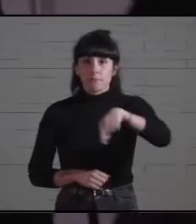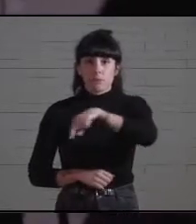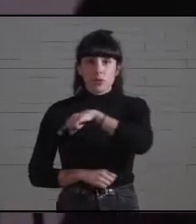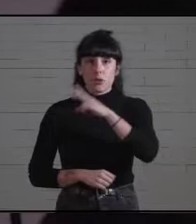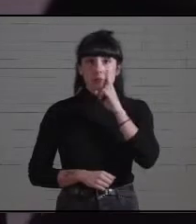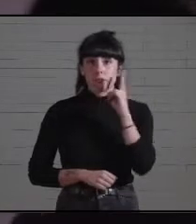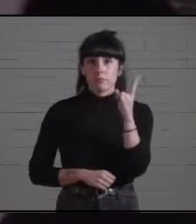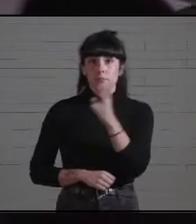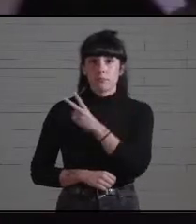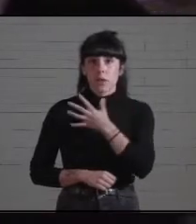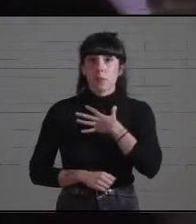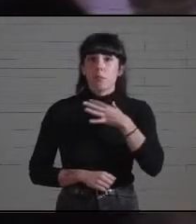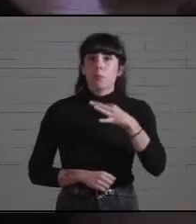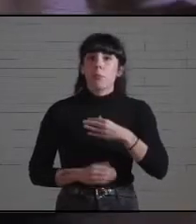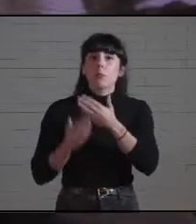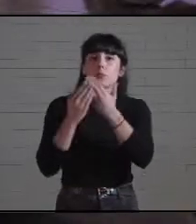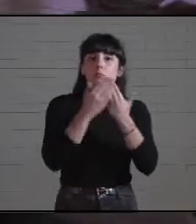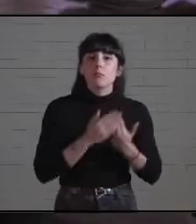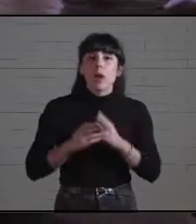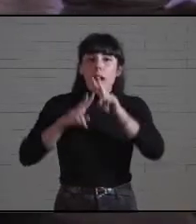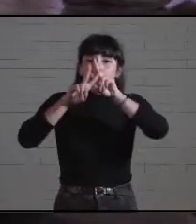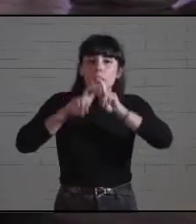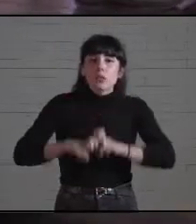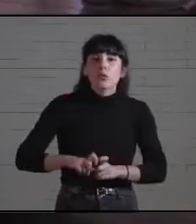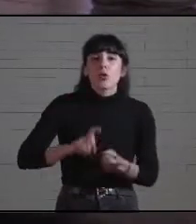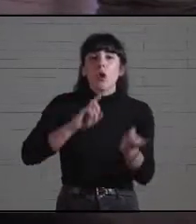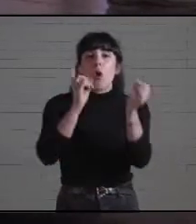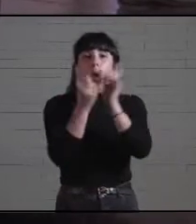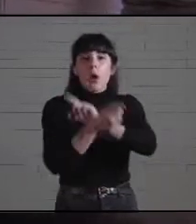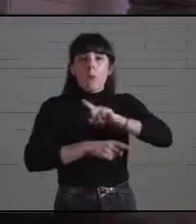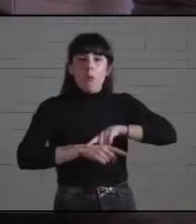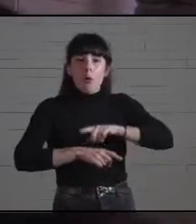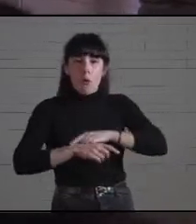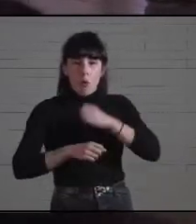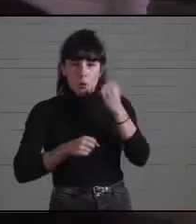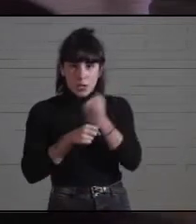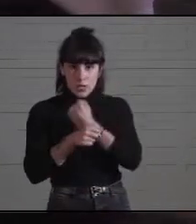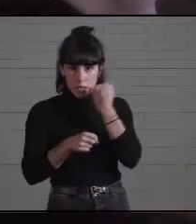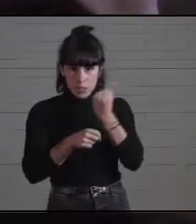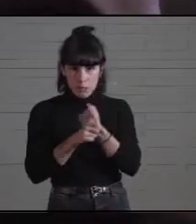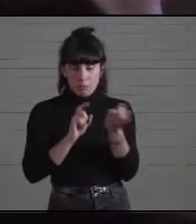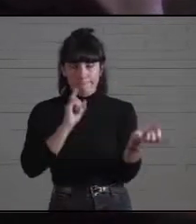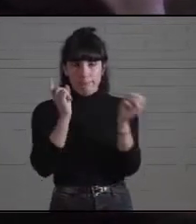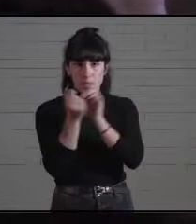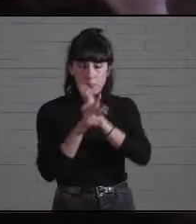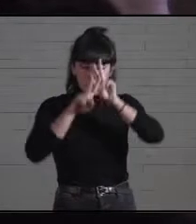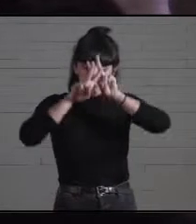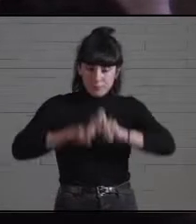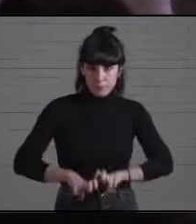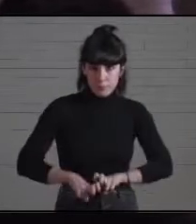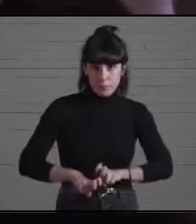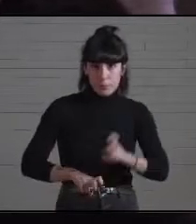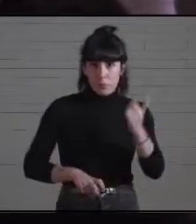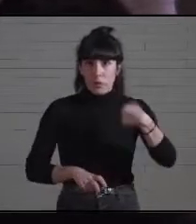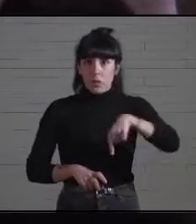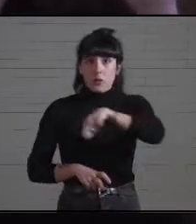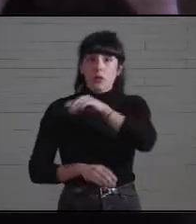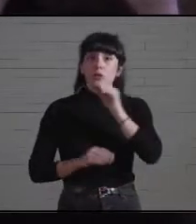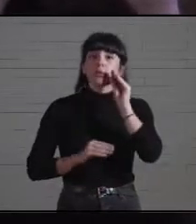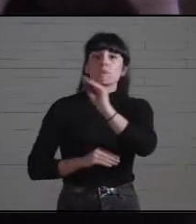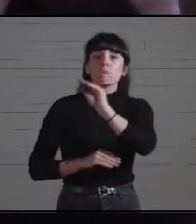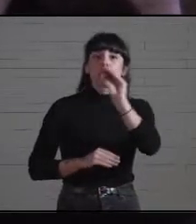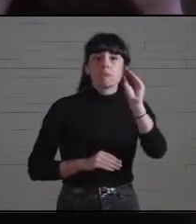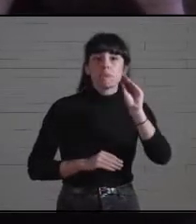Aquí hemos estudiado el cambio de horas trabajadas durante la pandemia. Hemos preguntado a las personas